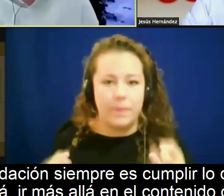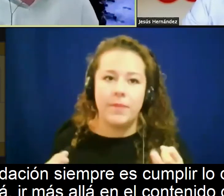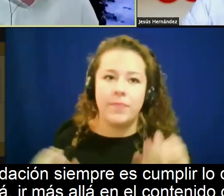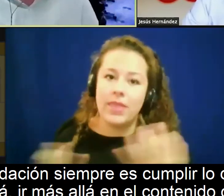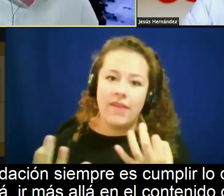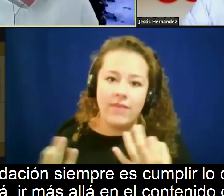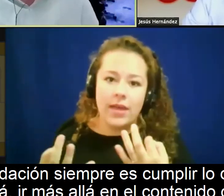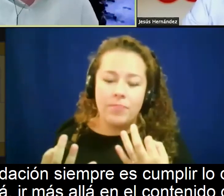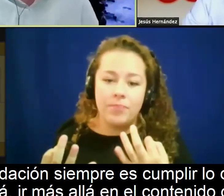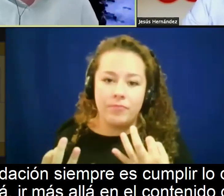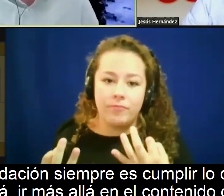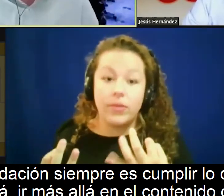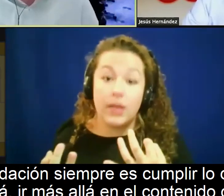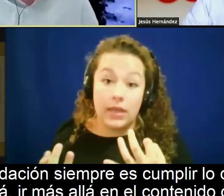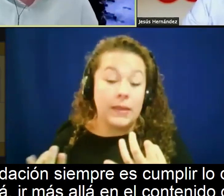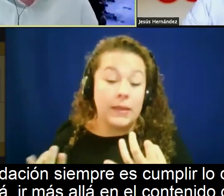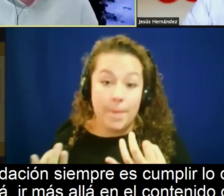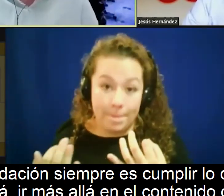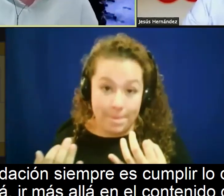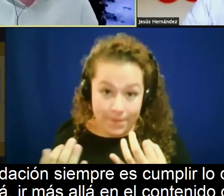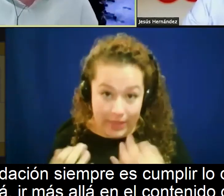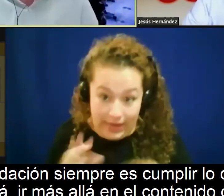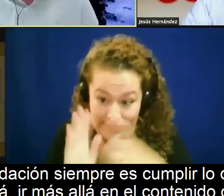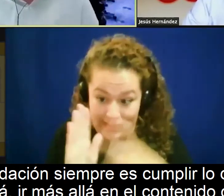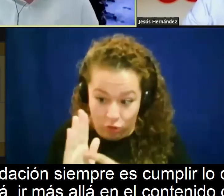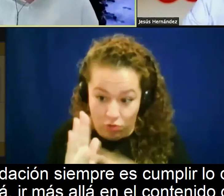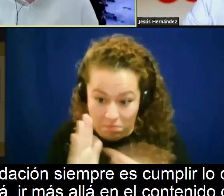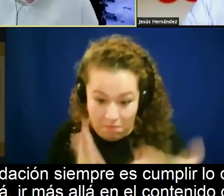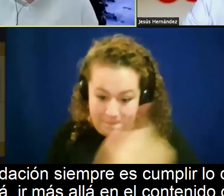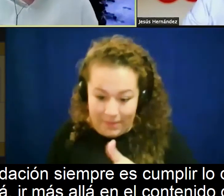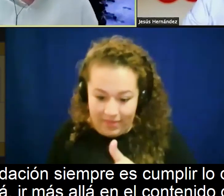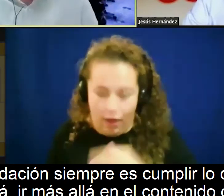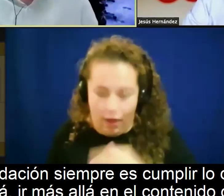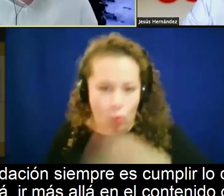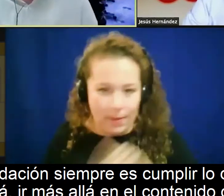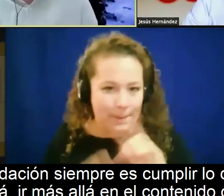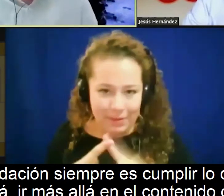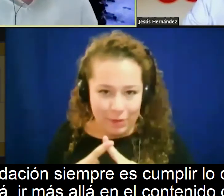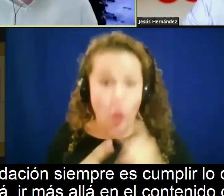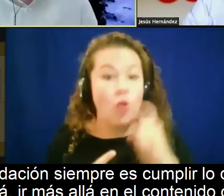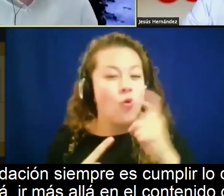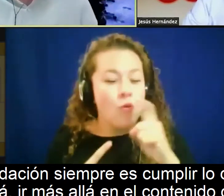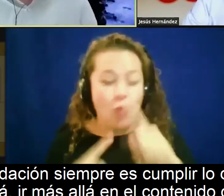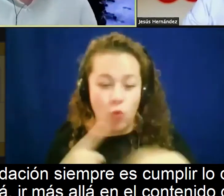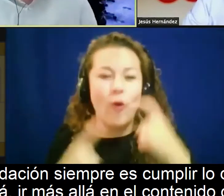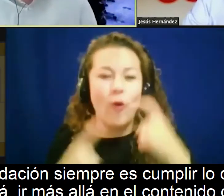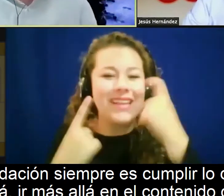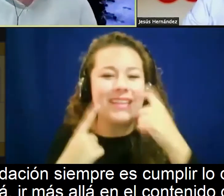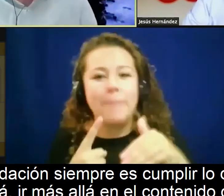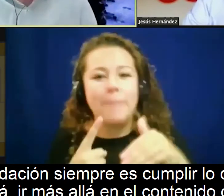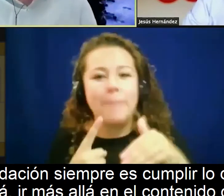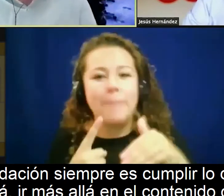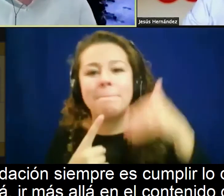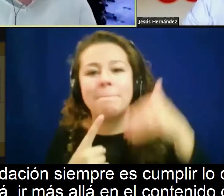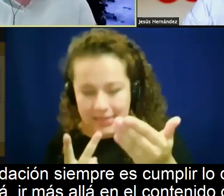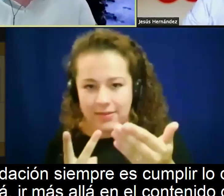obviamente, lo que exige la legislación, y luego ir más allá en el contenido que es